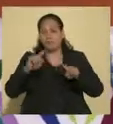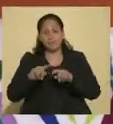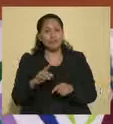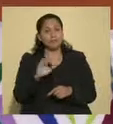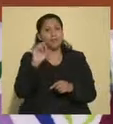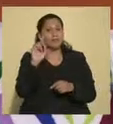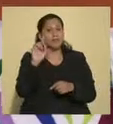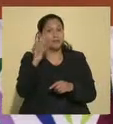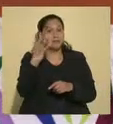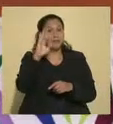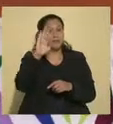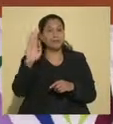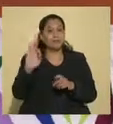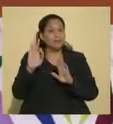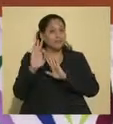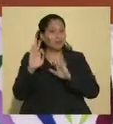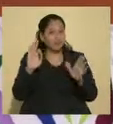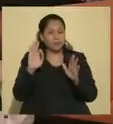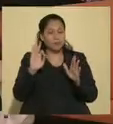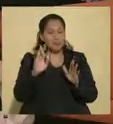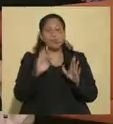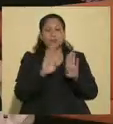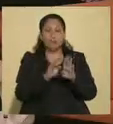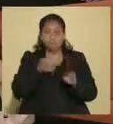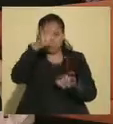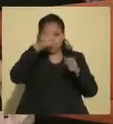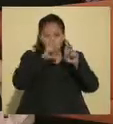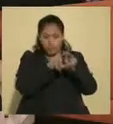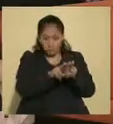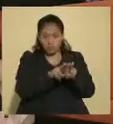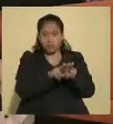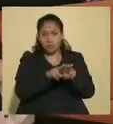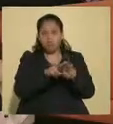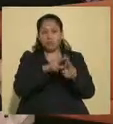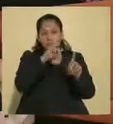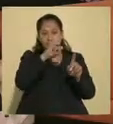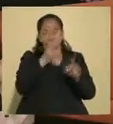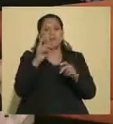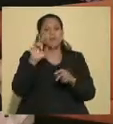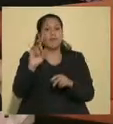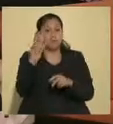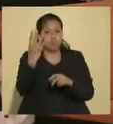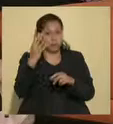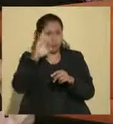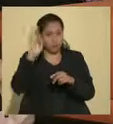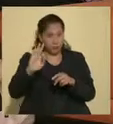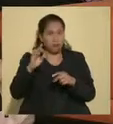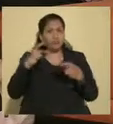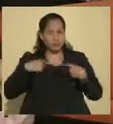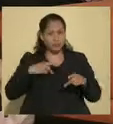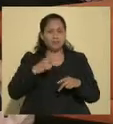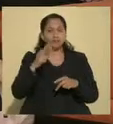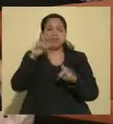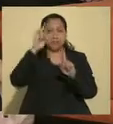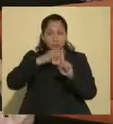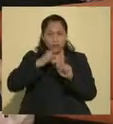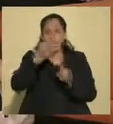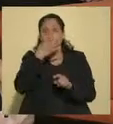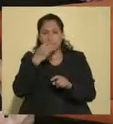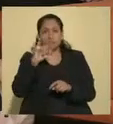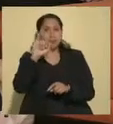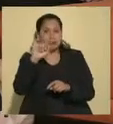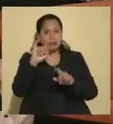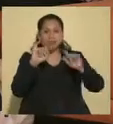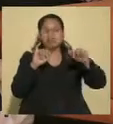Solo el 34%. ¿Estás hablando de la primera relación En la o a lo primera largo relación. de...? No, en la primera relación, hablando de adolescentes entre esa edad,